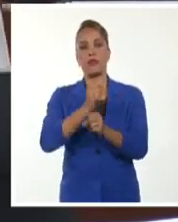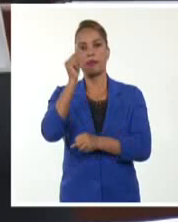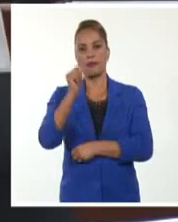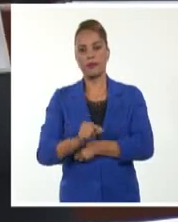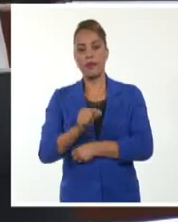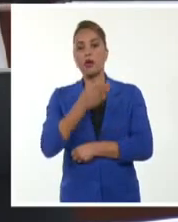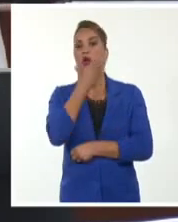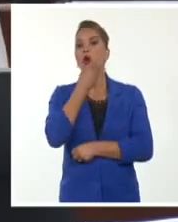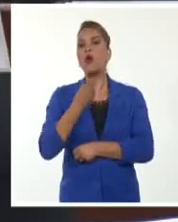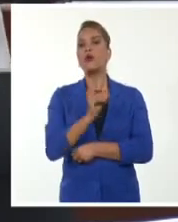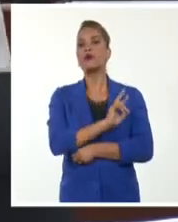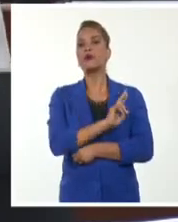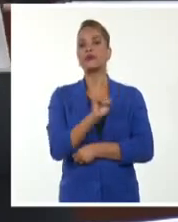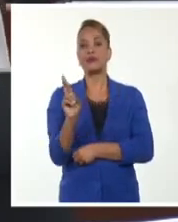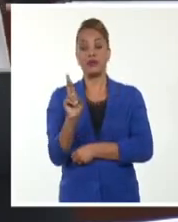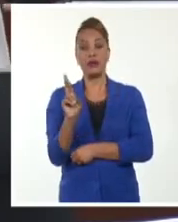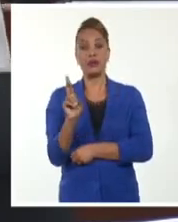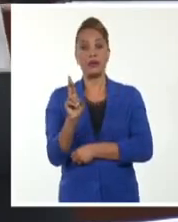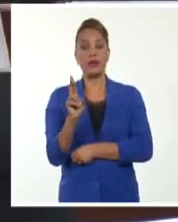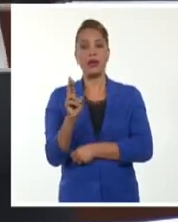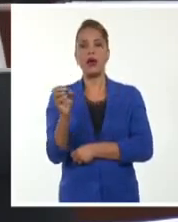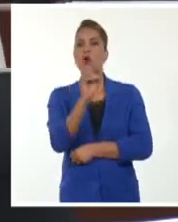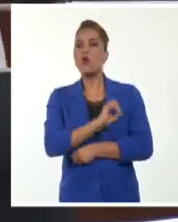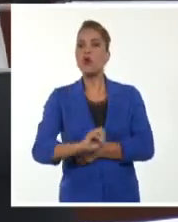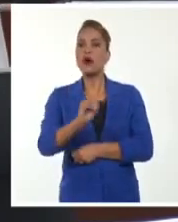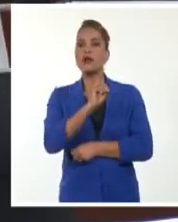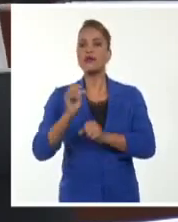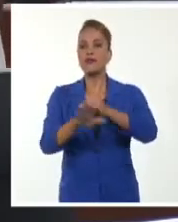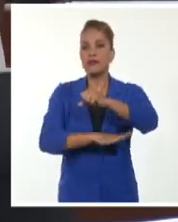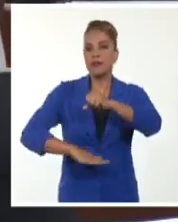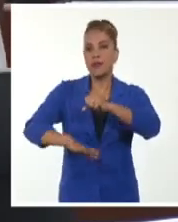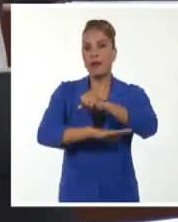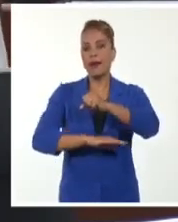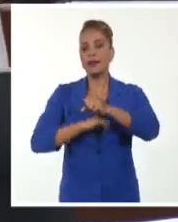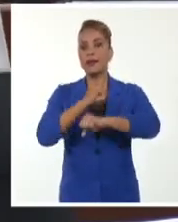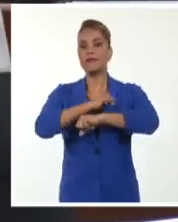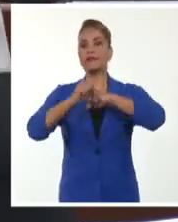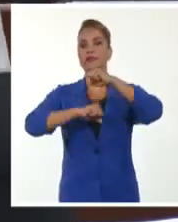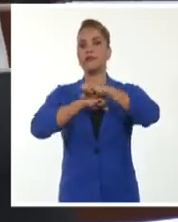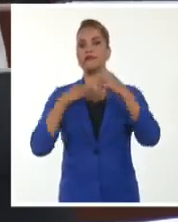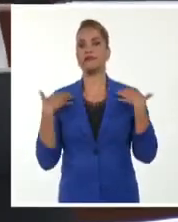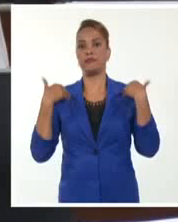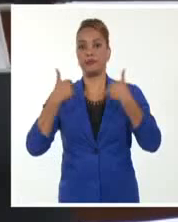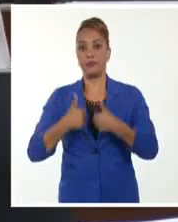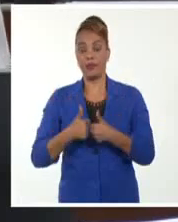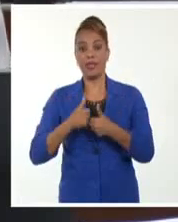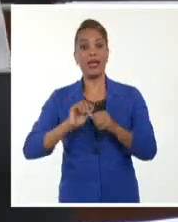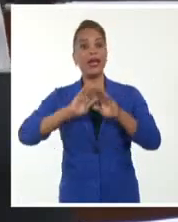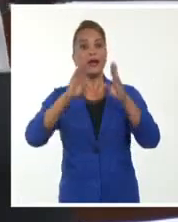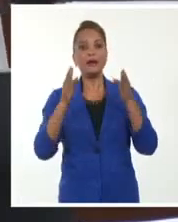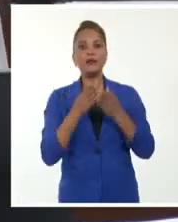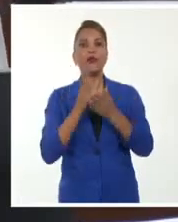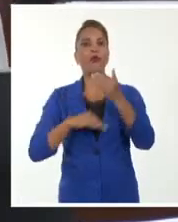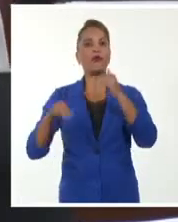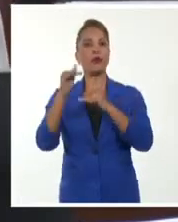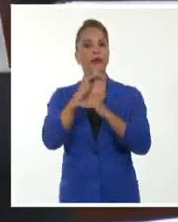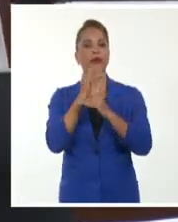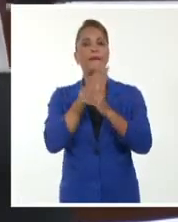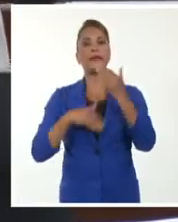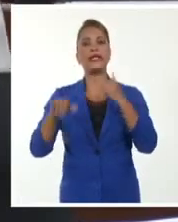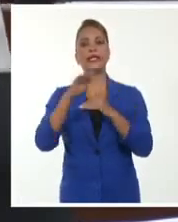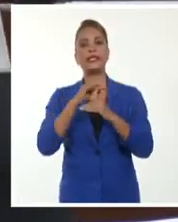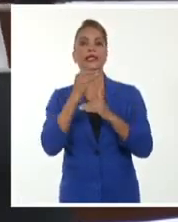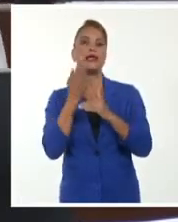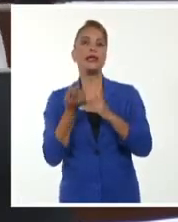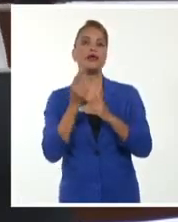los jóvenes revolucionarios, las organizaciones de base, las estructuras de dirección en todos los niveles, los ministerios y los